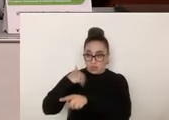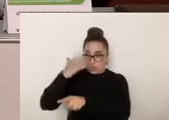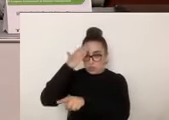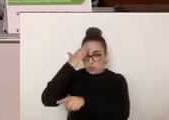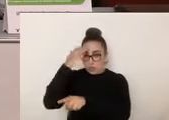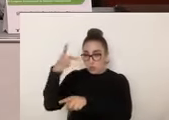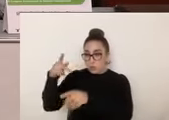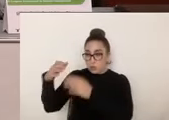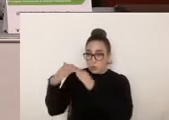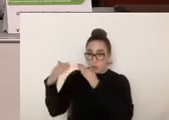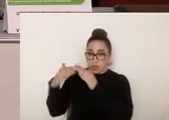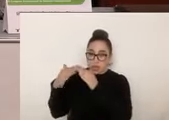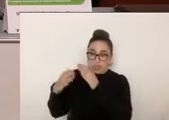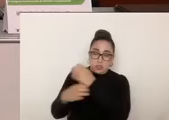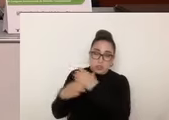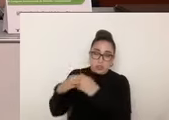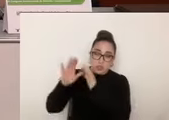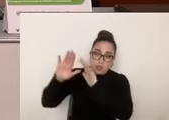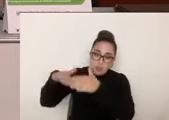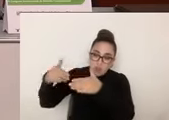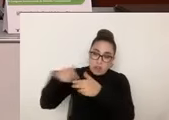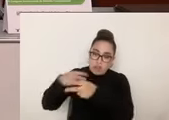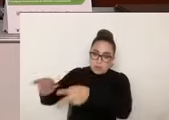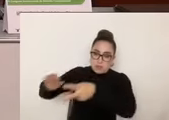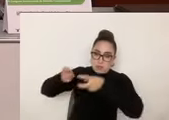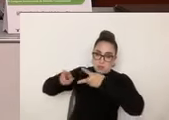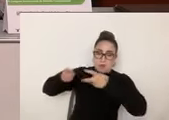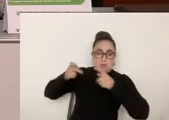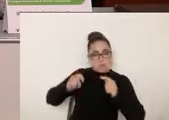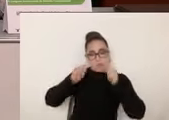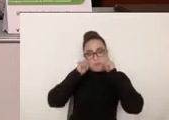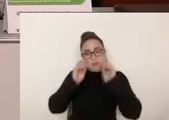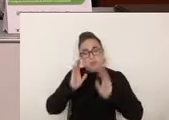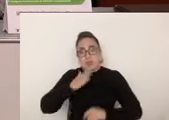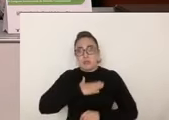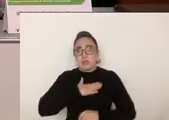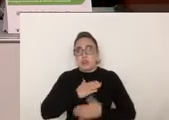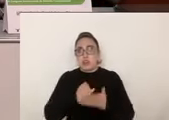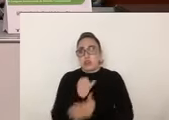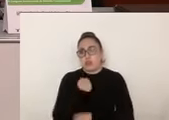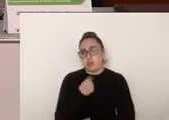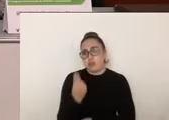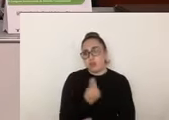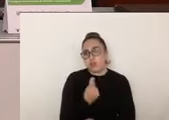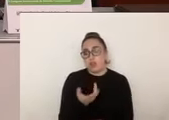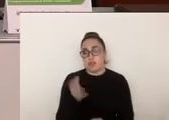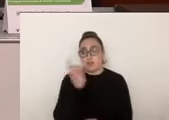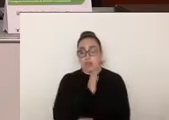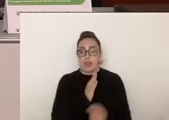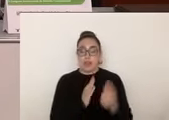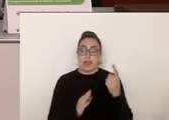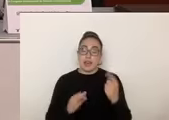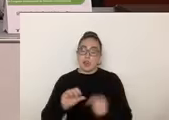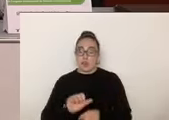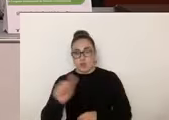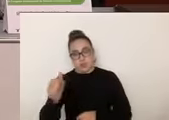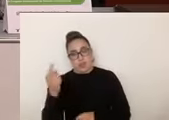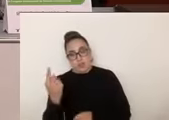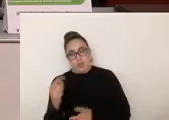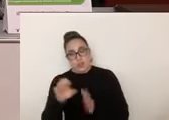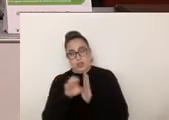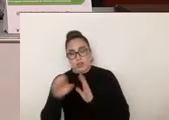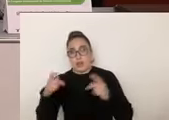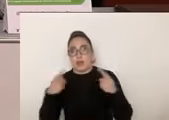jardín, lo que sea, también me lo merezco. Y la persona que está mediante esos hurtos o mediante